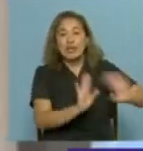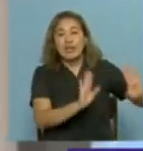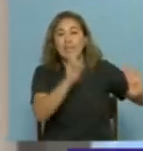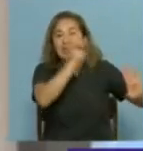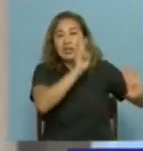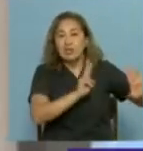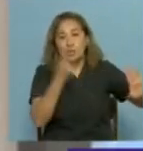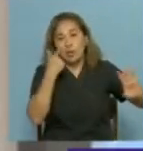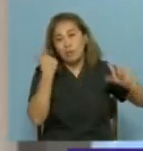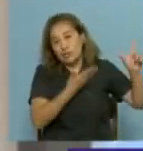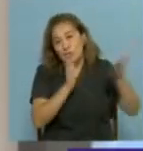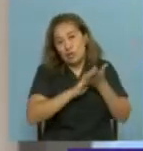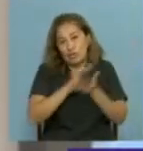recién en imágenes